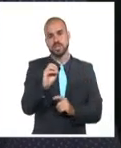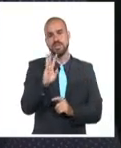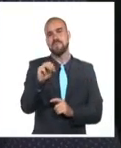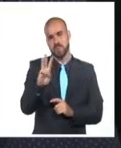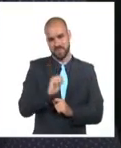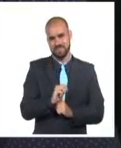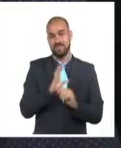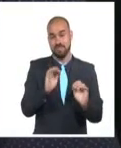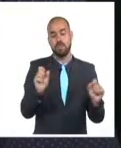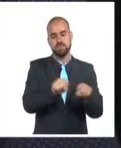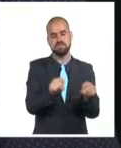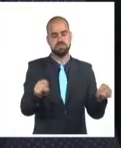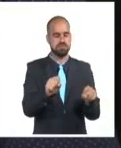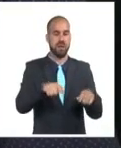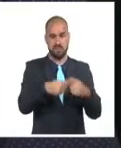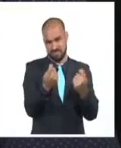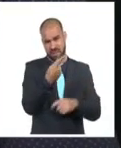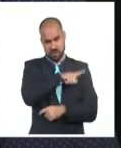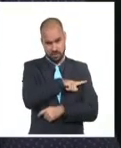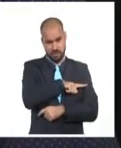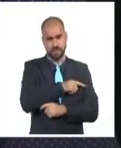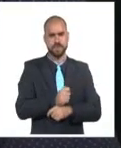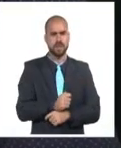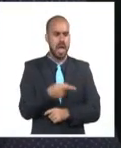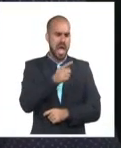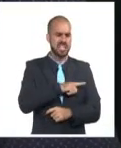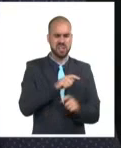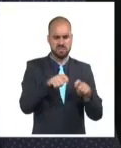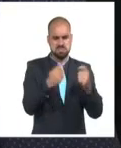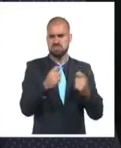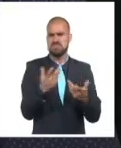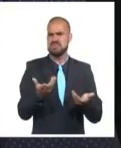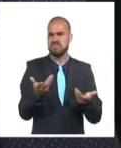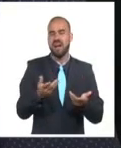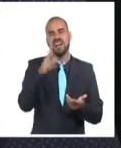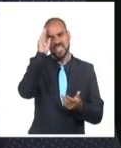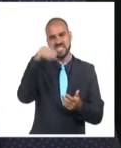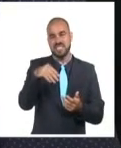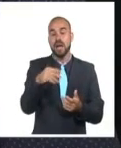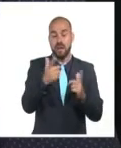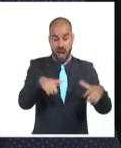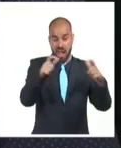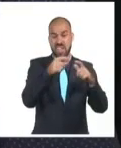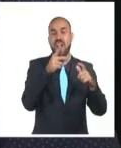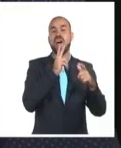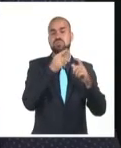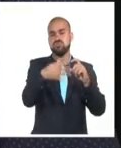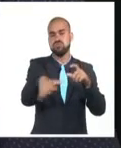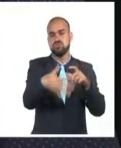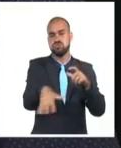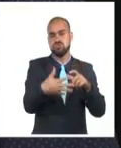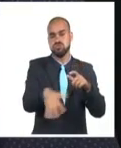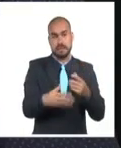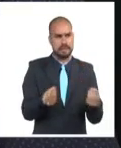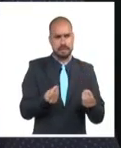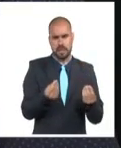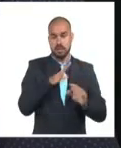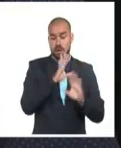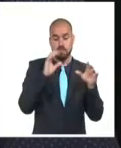salida del día de ayer. La salida del día de ayer fue un salidero en la caldera. Se